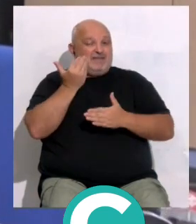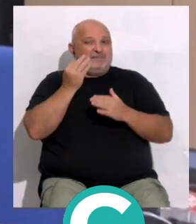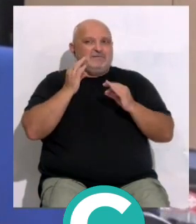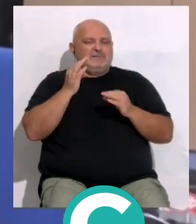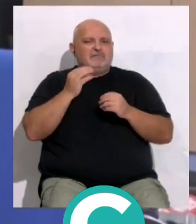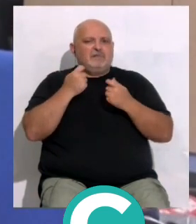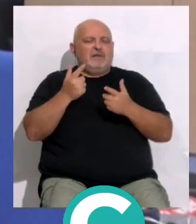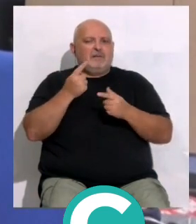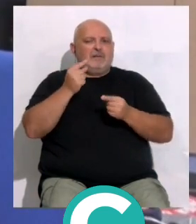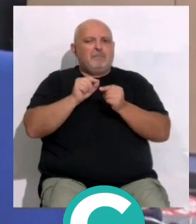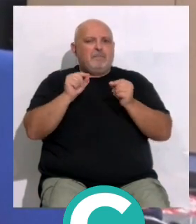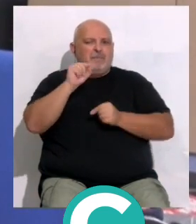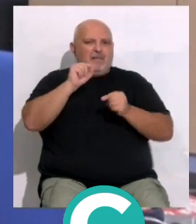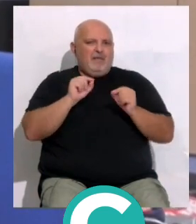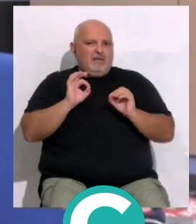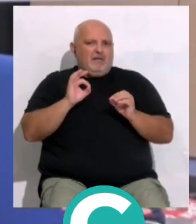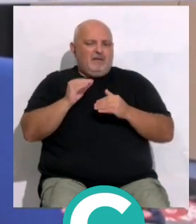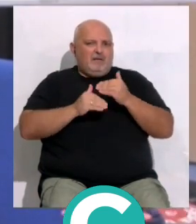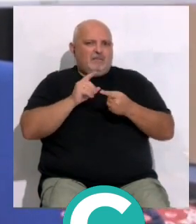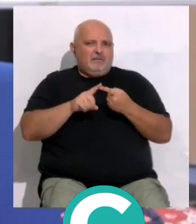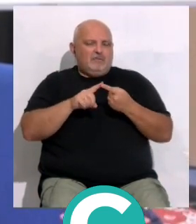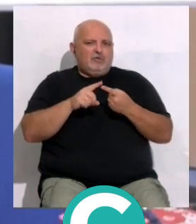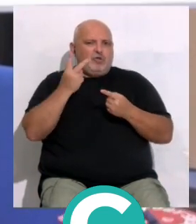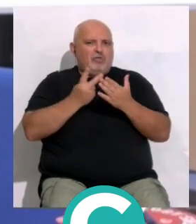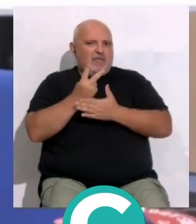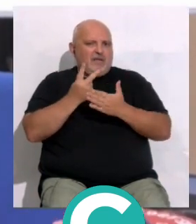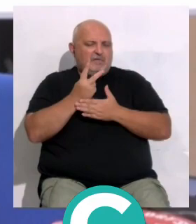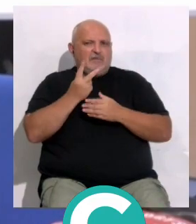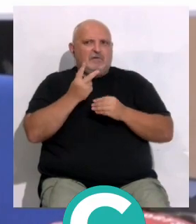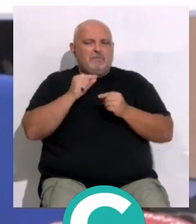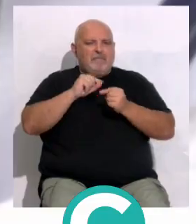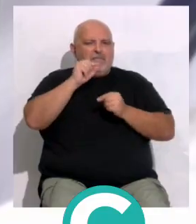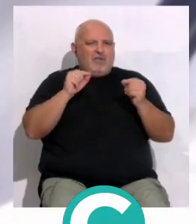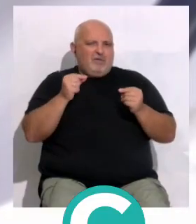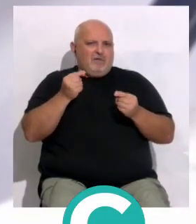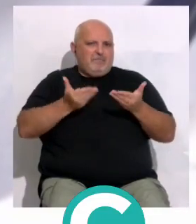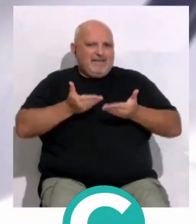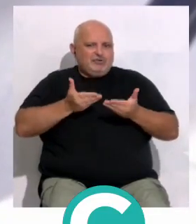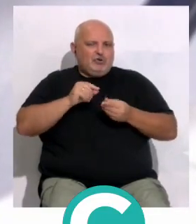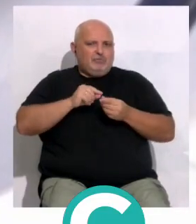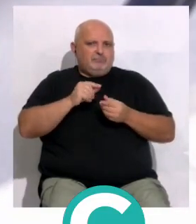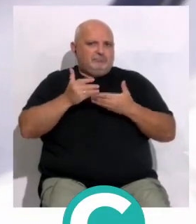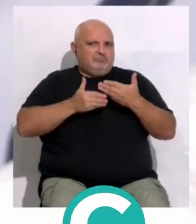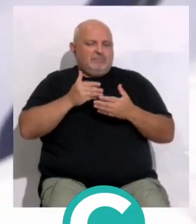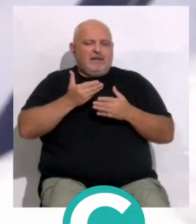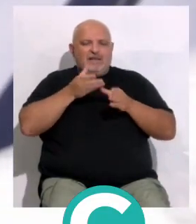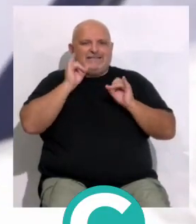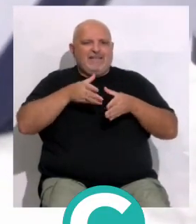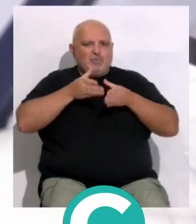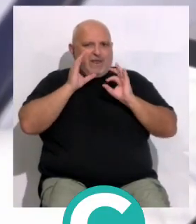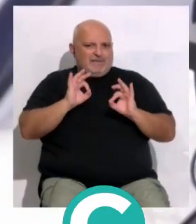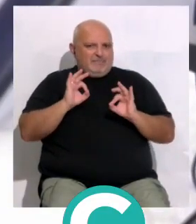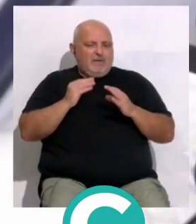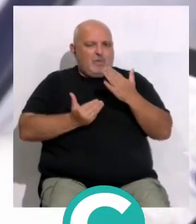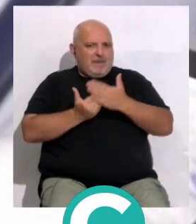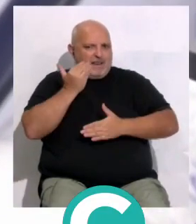solamente son las mediciones médicas que se hacen al principio, que son solo 2 días, hacemos mediciones, porque tiene que ser en ayunas, por lo tanto